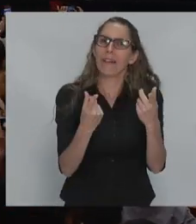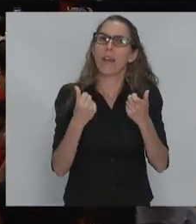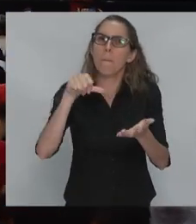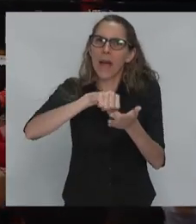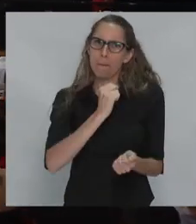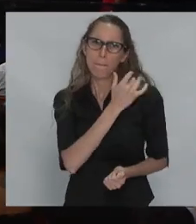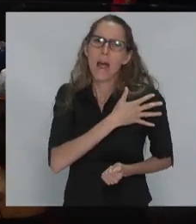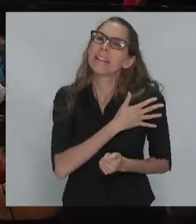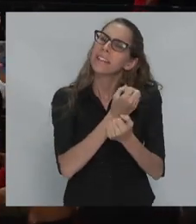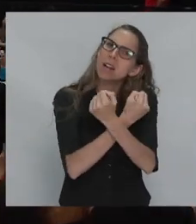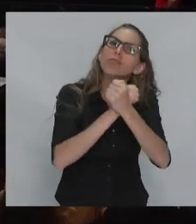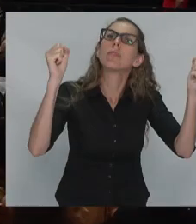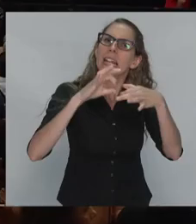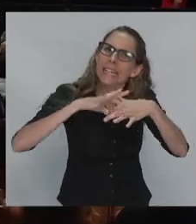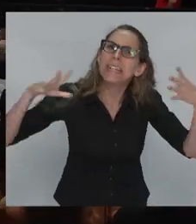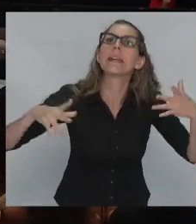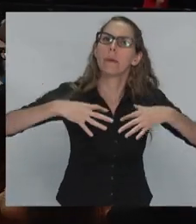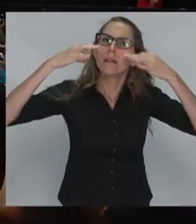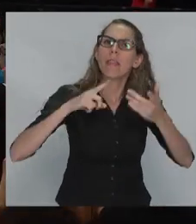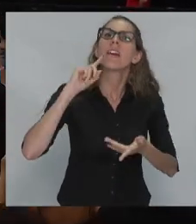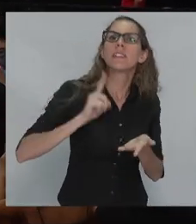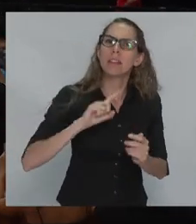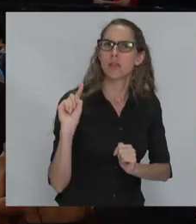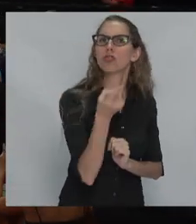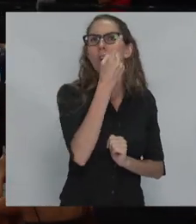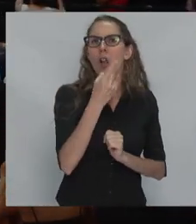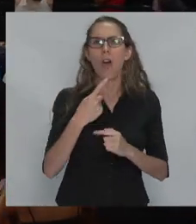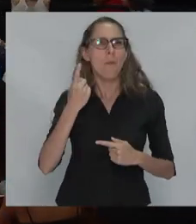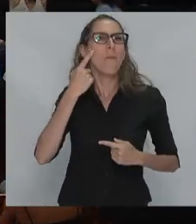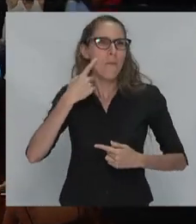soberana. ¡Viva Palestina! ¡Viva la hermandad de los pueblos!